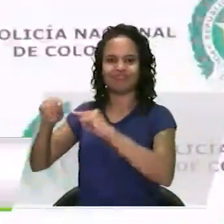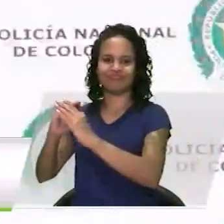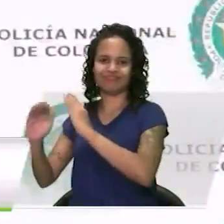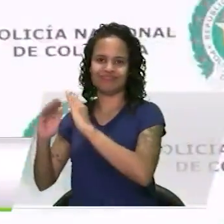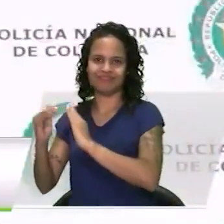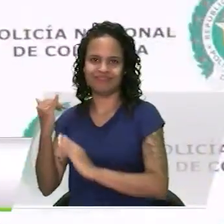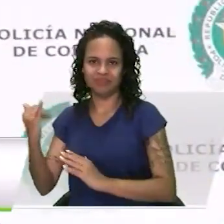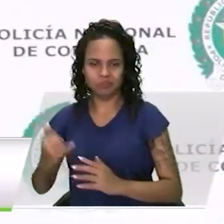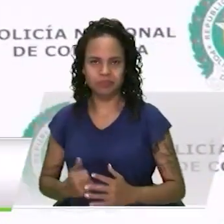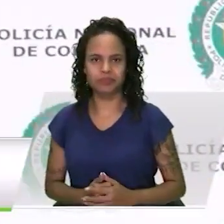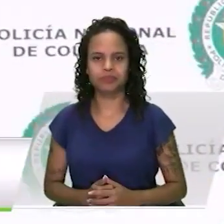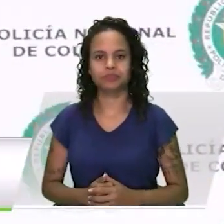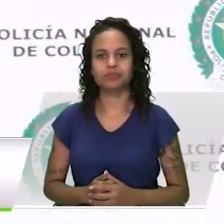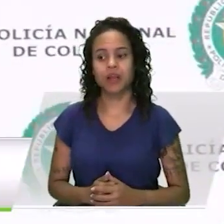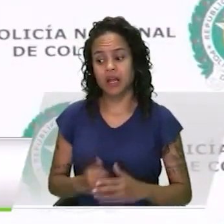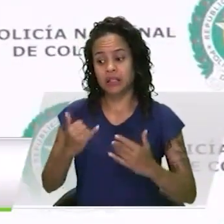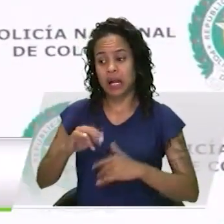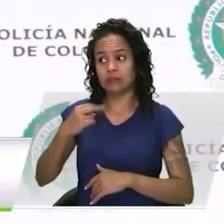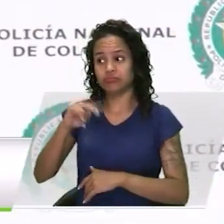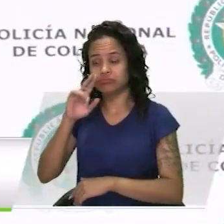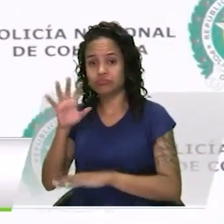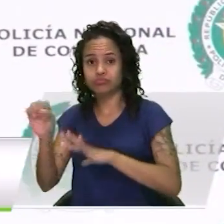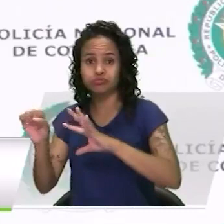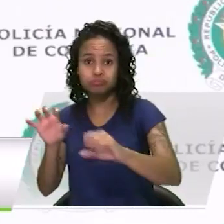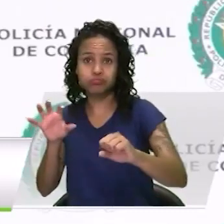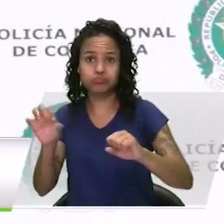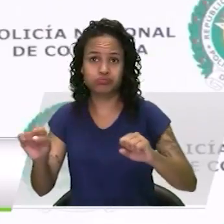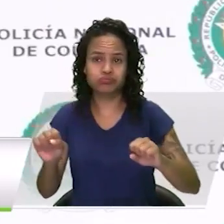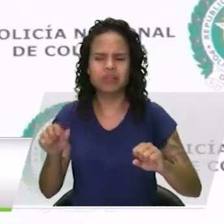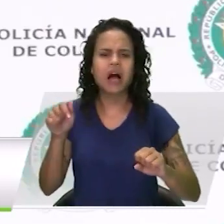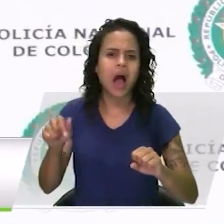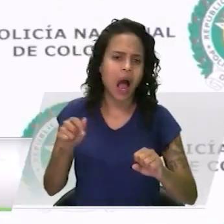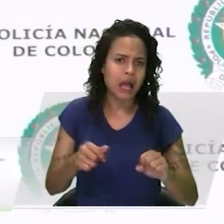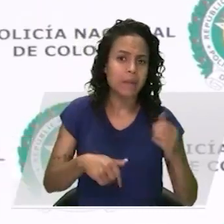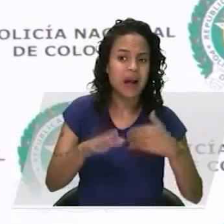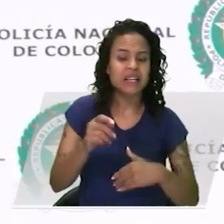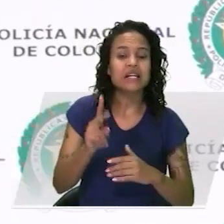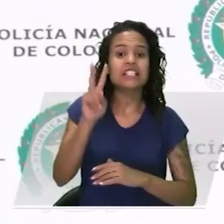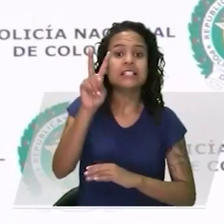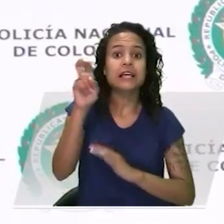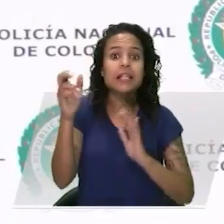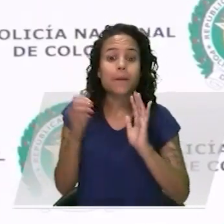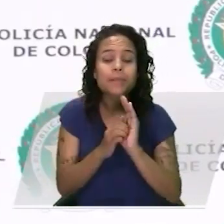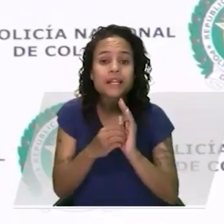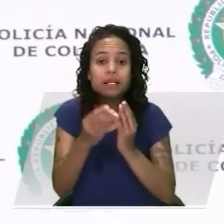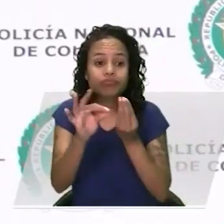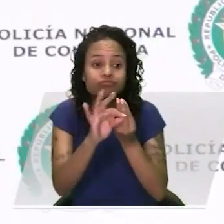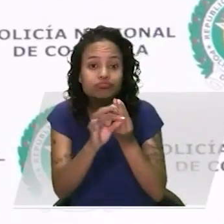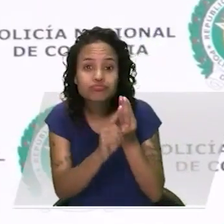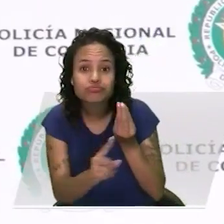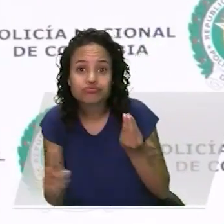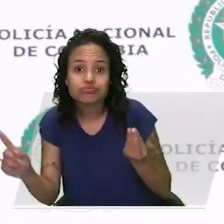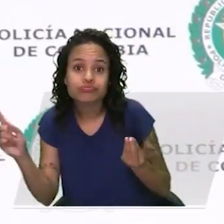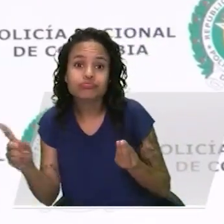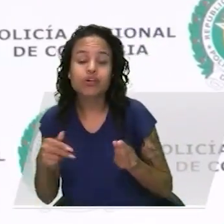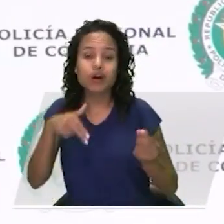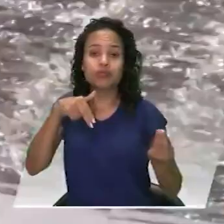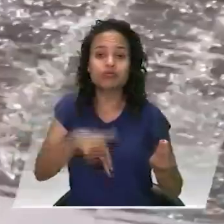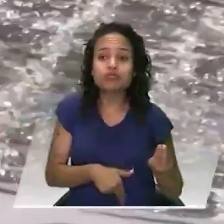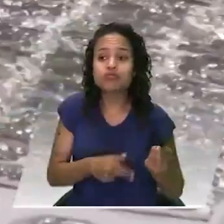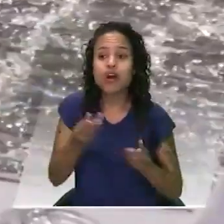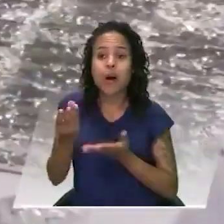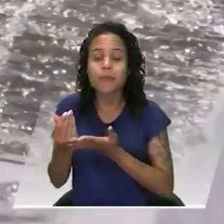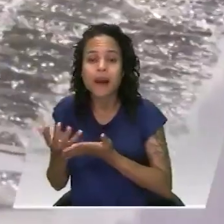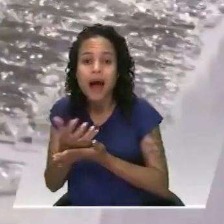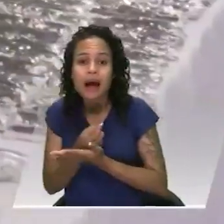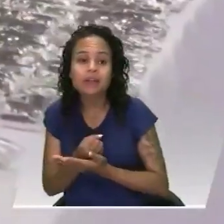Se realizaron unos allanamientos lo cual produjo la incautación de más de 7000 armas de fuego munición dinero efectivo y la captura 16 ciudadanos